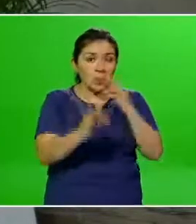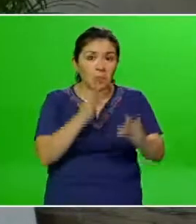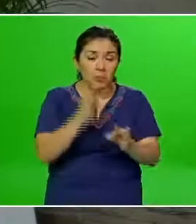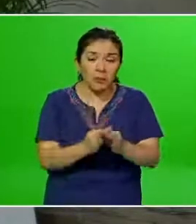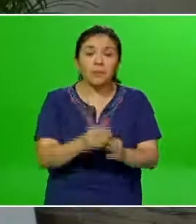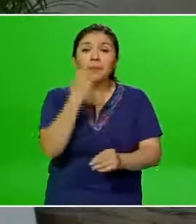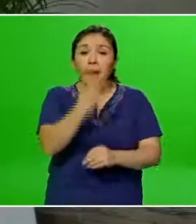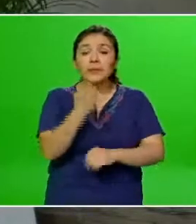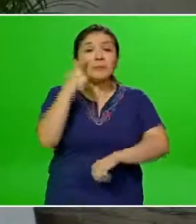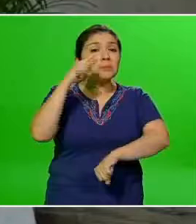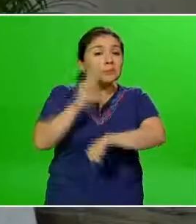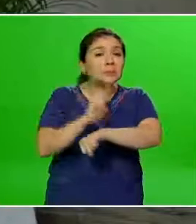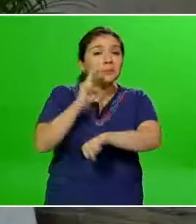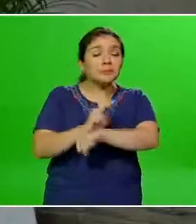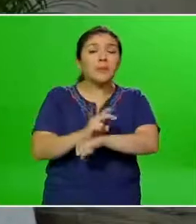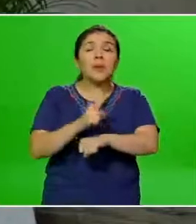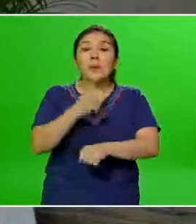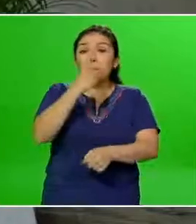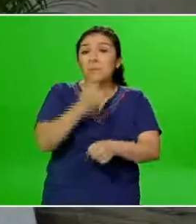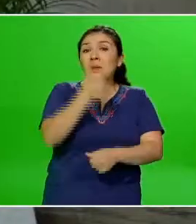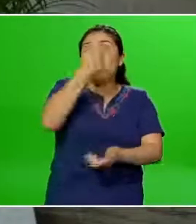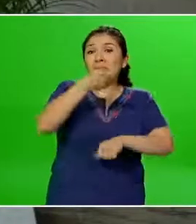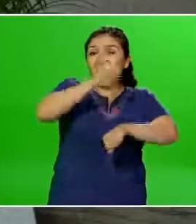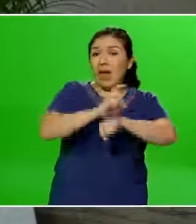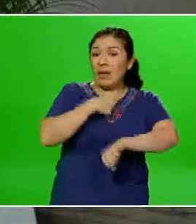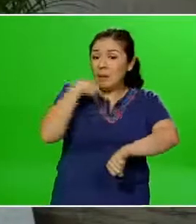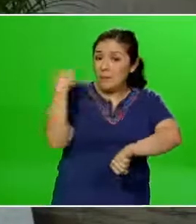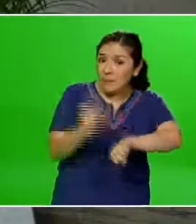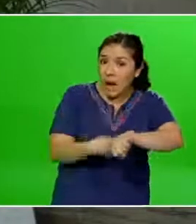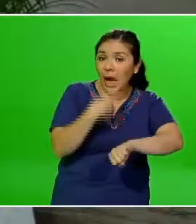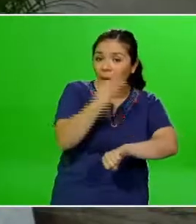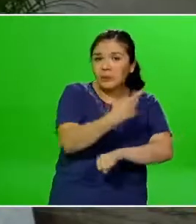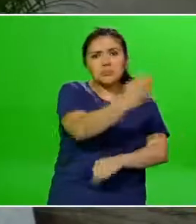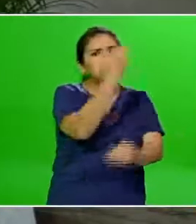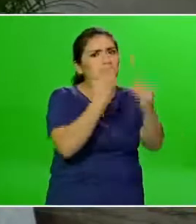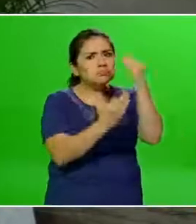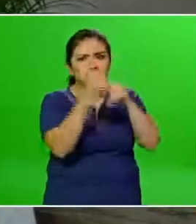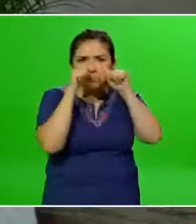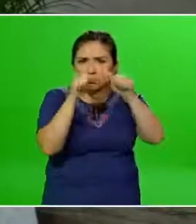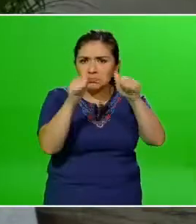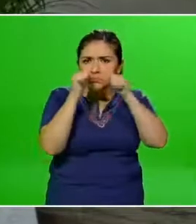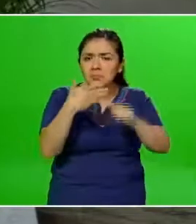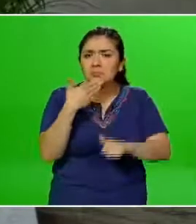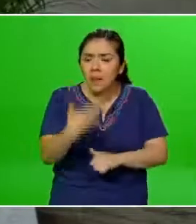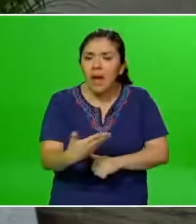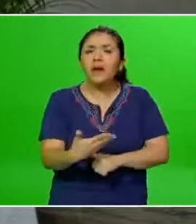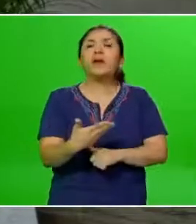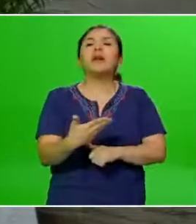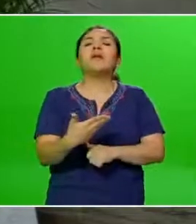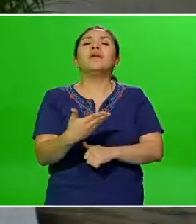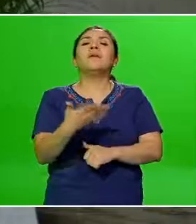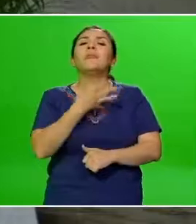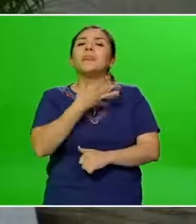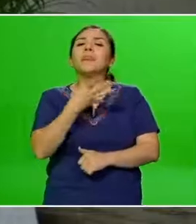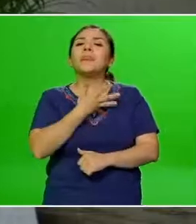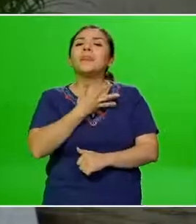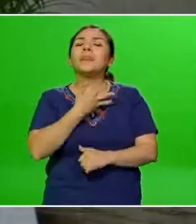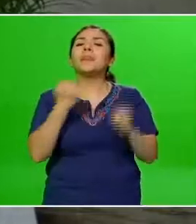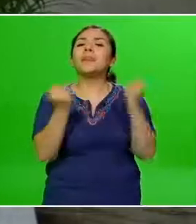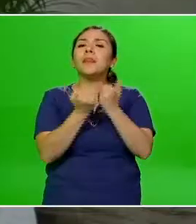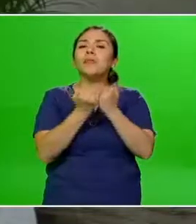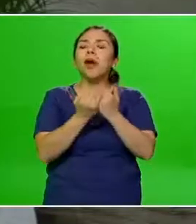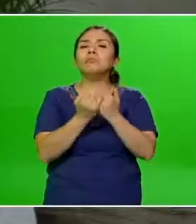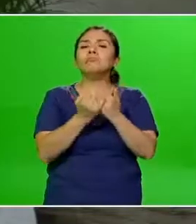El seguimiento desde el primer día que me enfermé, estuvieron al pendiente de mí, estuvieron